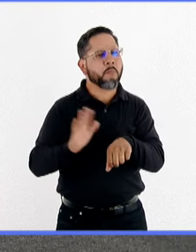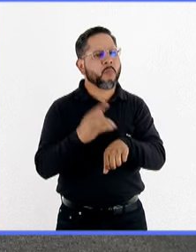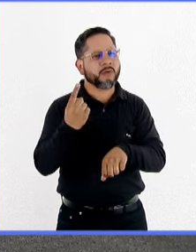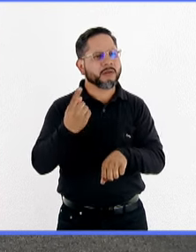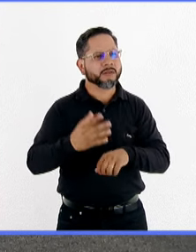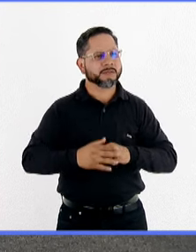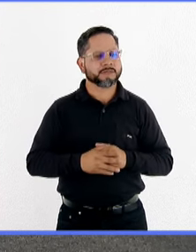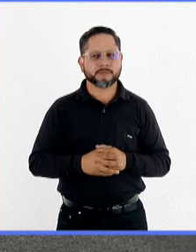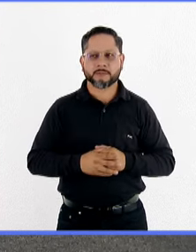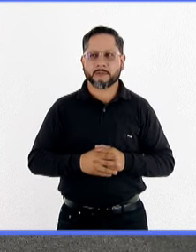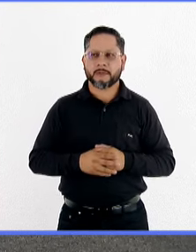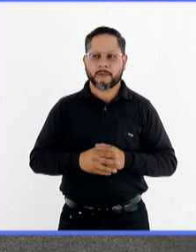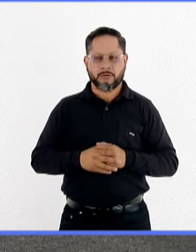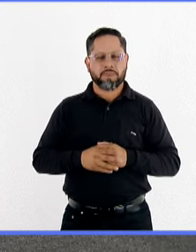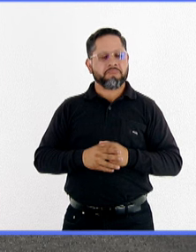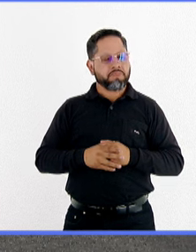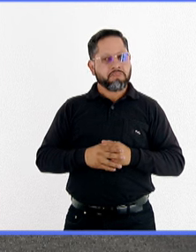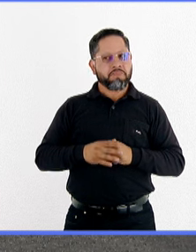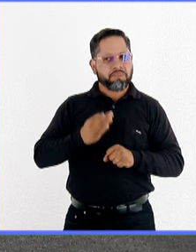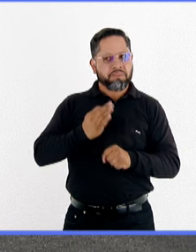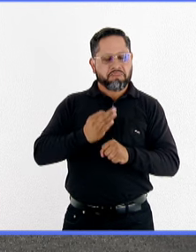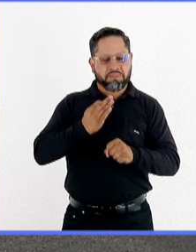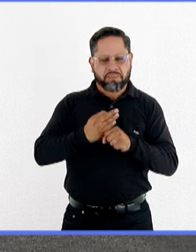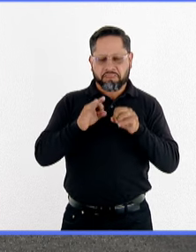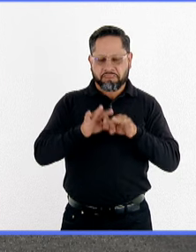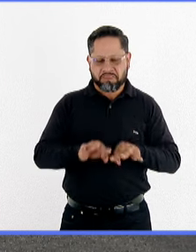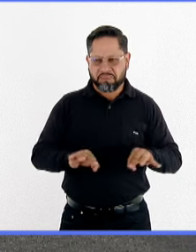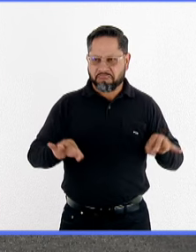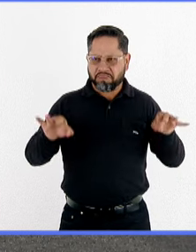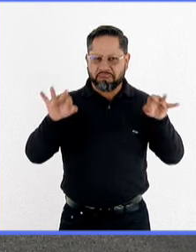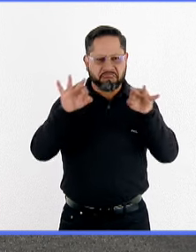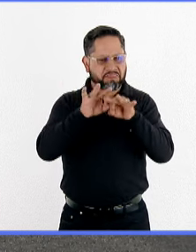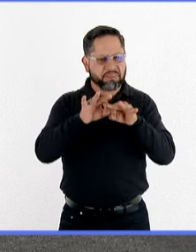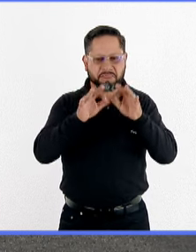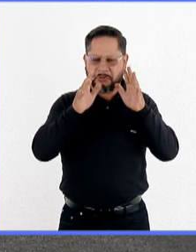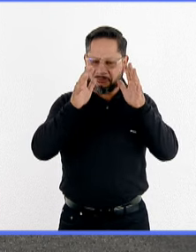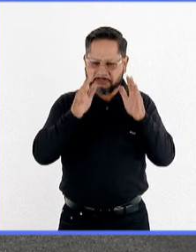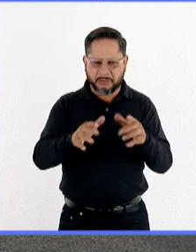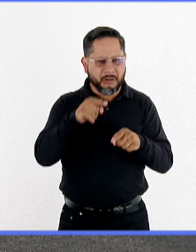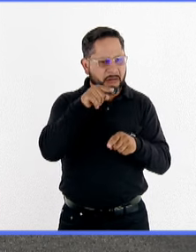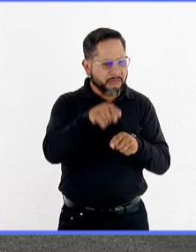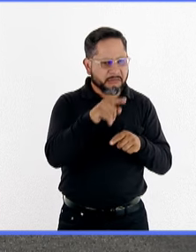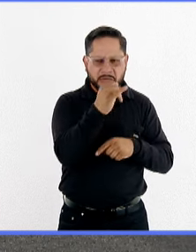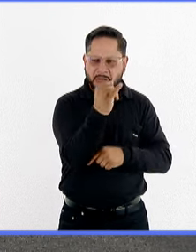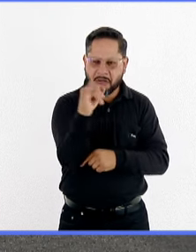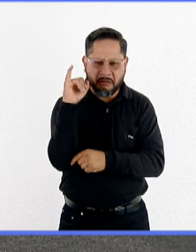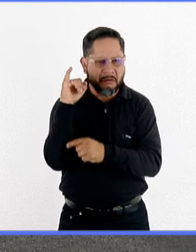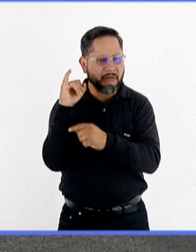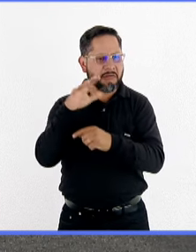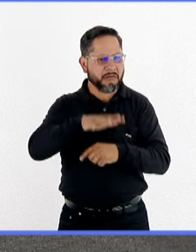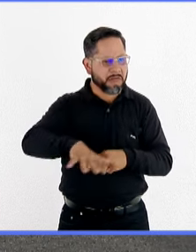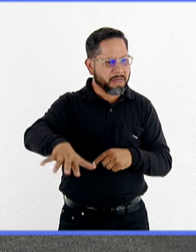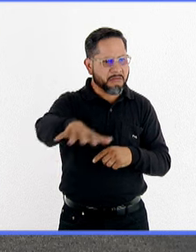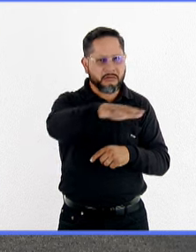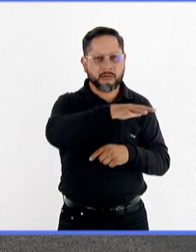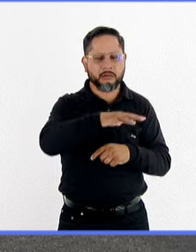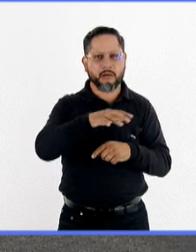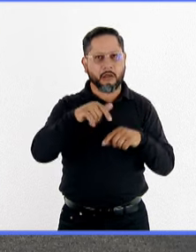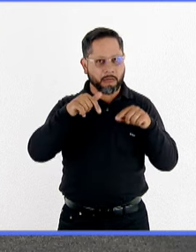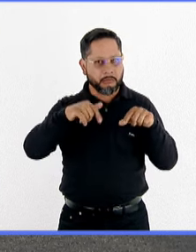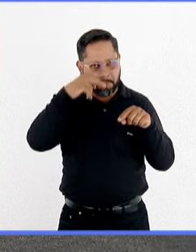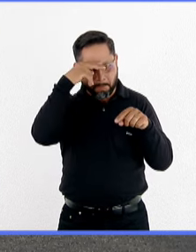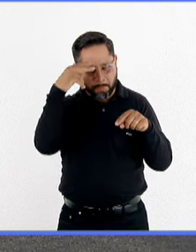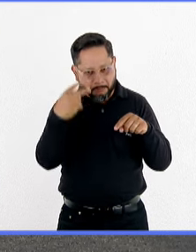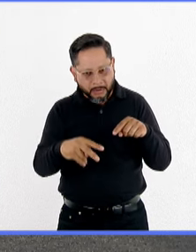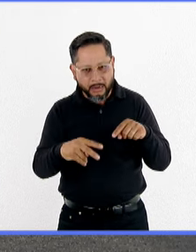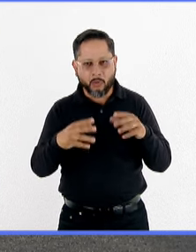Hoy lo consideramos como fundamental. No puede existir ya un jardín botánico, ni en México ni en cualquier otra